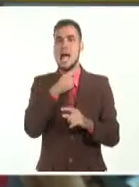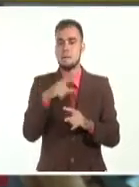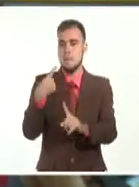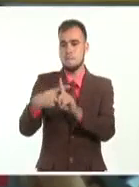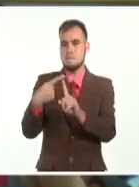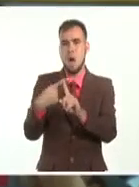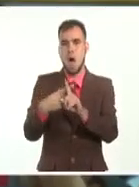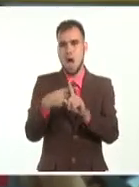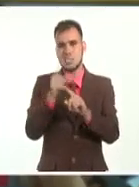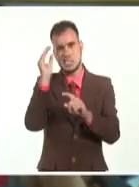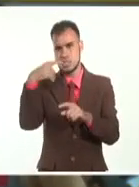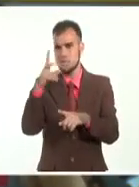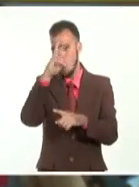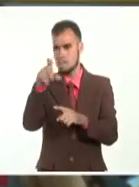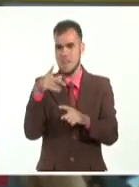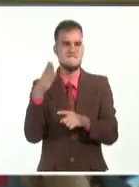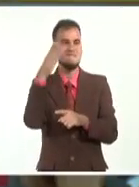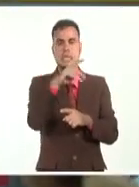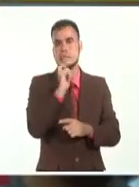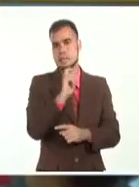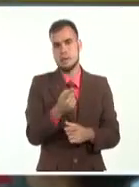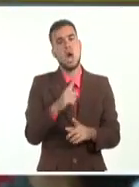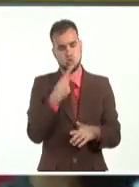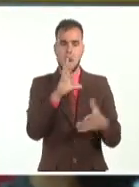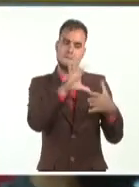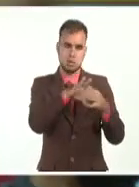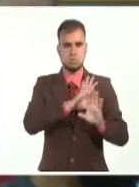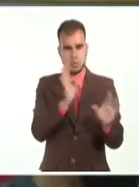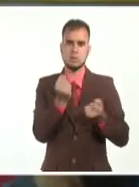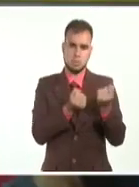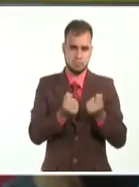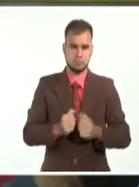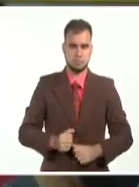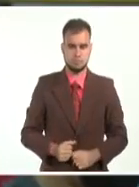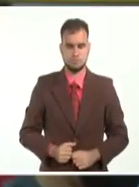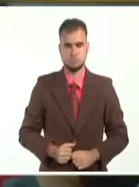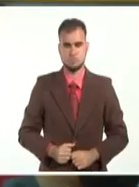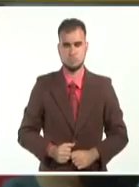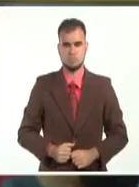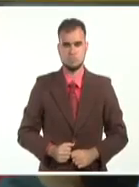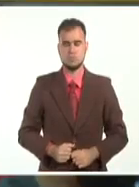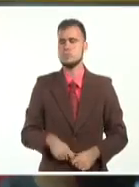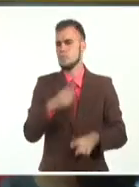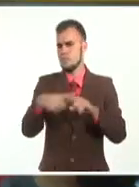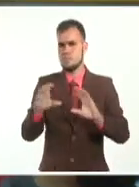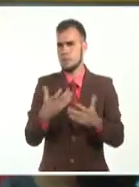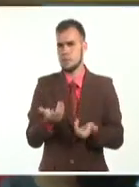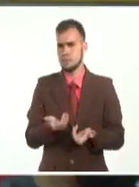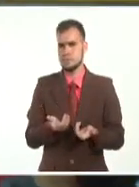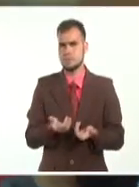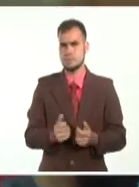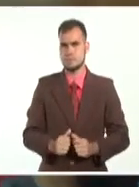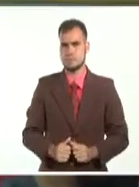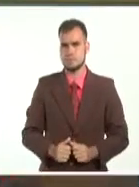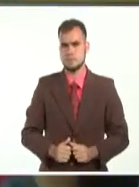que para trasladar, eso también tenemos identificado con los transportes. Y lo otro es que estamos diseñando con el tema de la política de la cuadra, que si